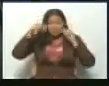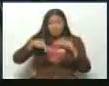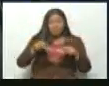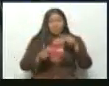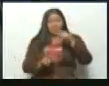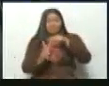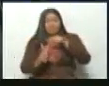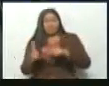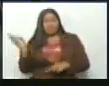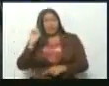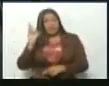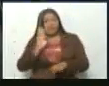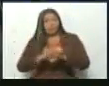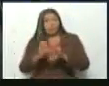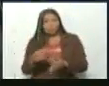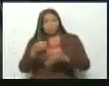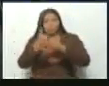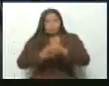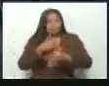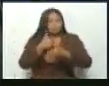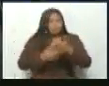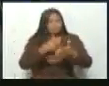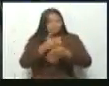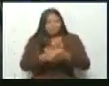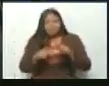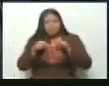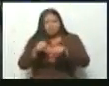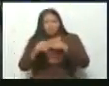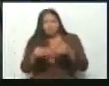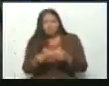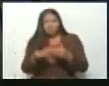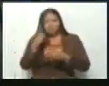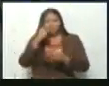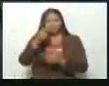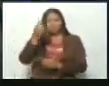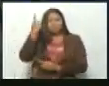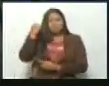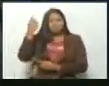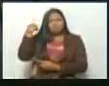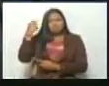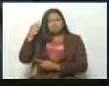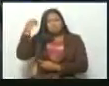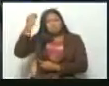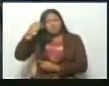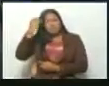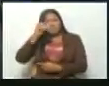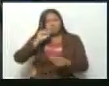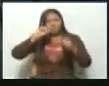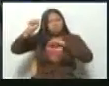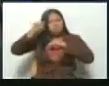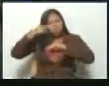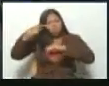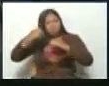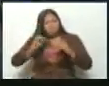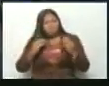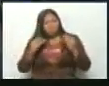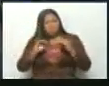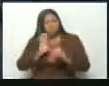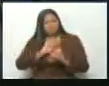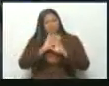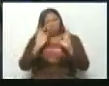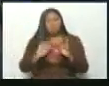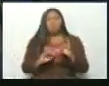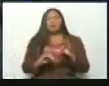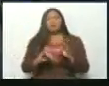o de la radio, porque pernoctamos aquí. Y si echamos un poquito la mirada atrás, nos damos cuenta de lo heroico del trabajo de